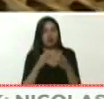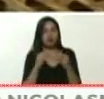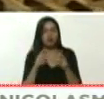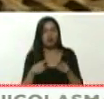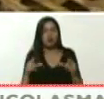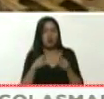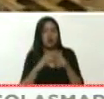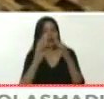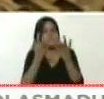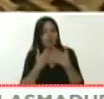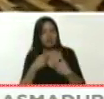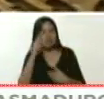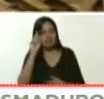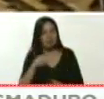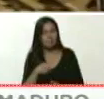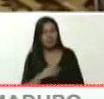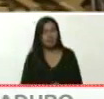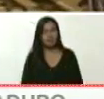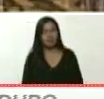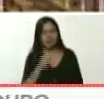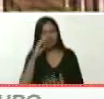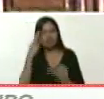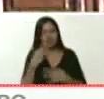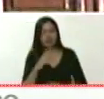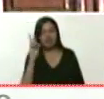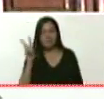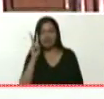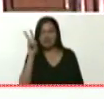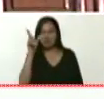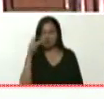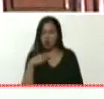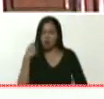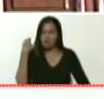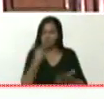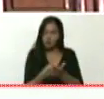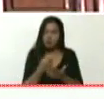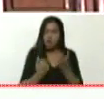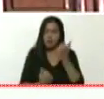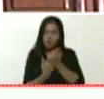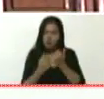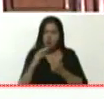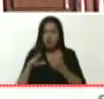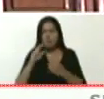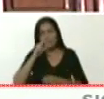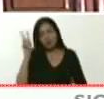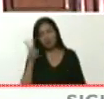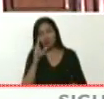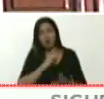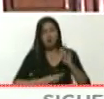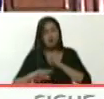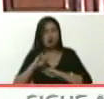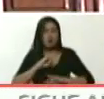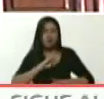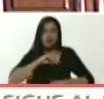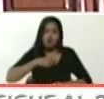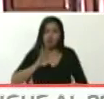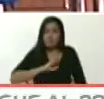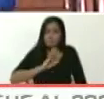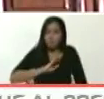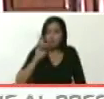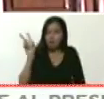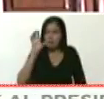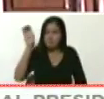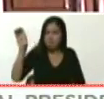sector empresarial, a creer en Venezuela, a apostar por Venezuela con amor. Es nuestra Venezuela, es de